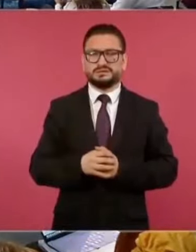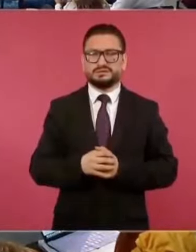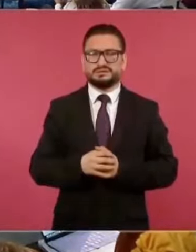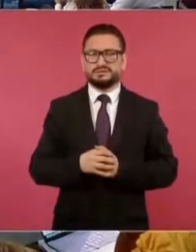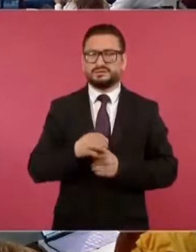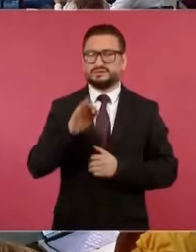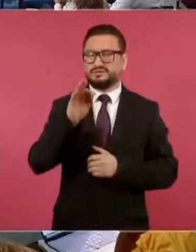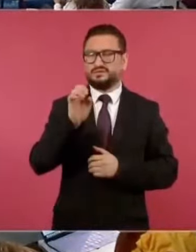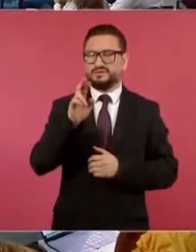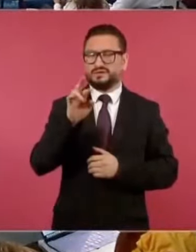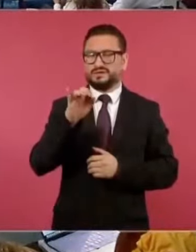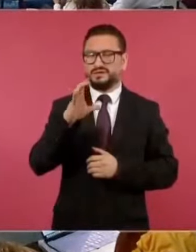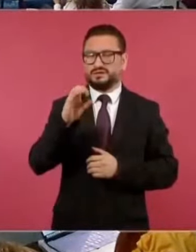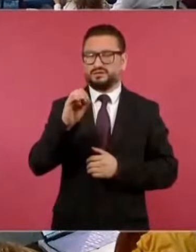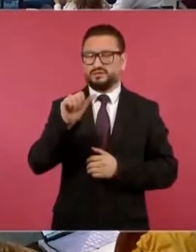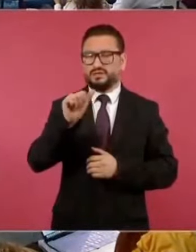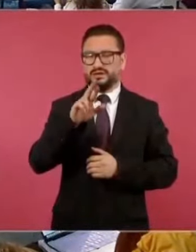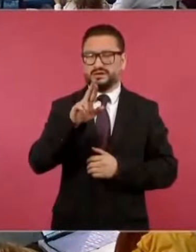Federico Arriola